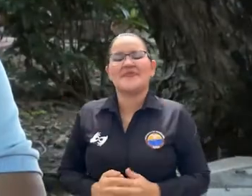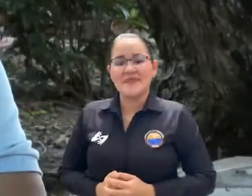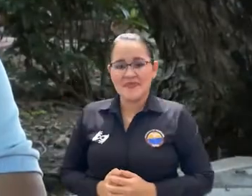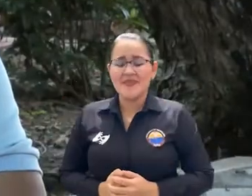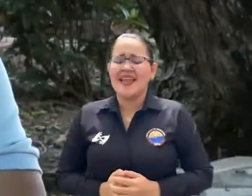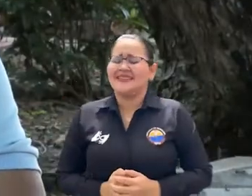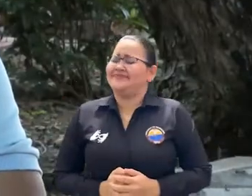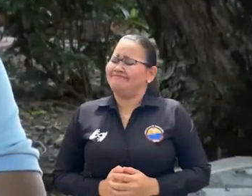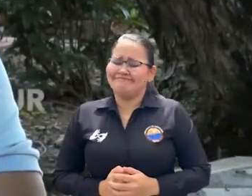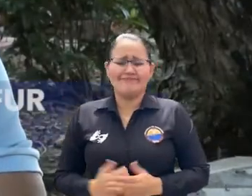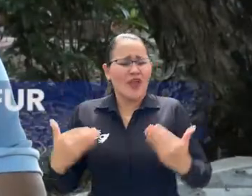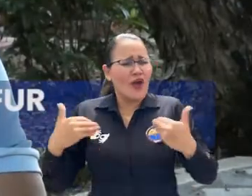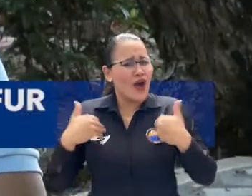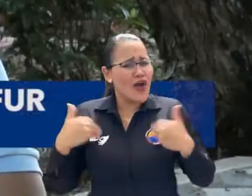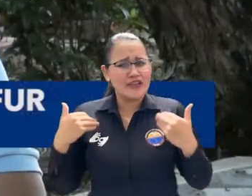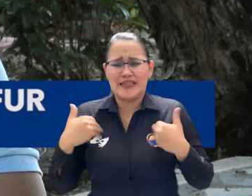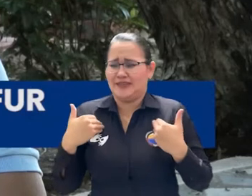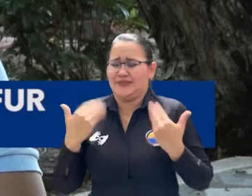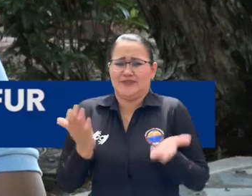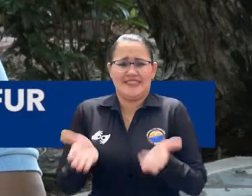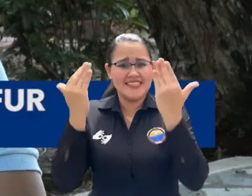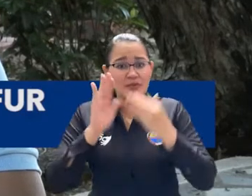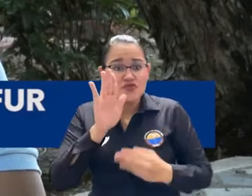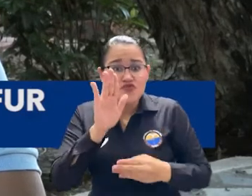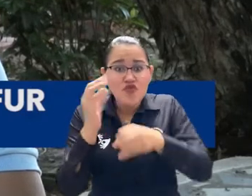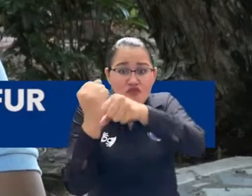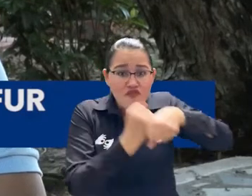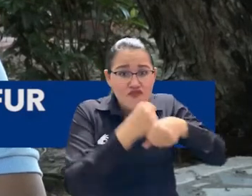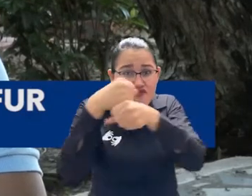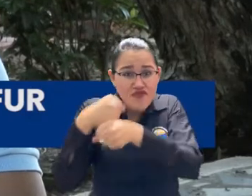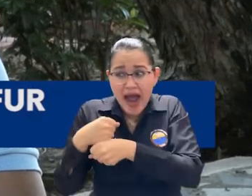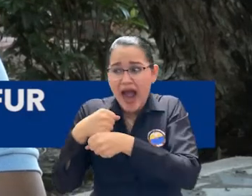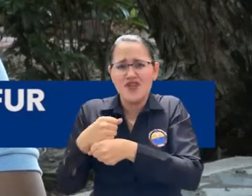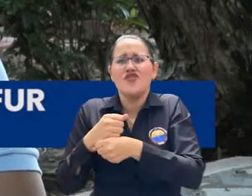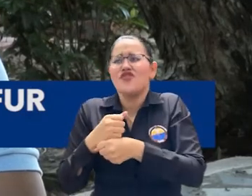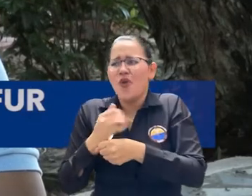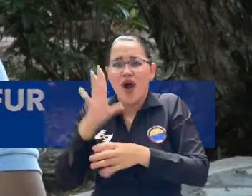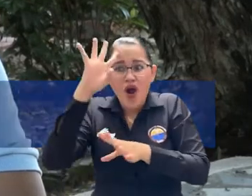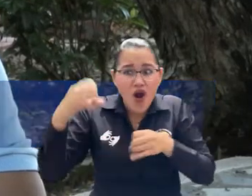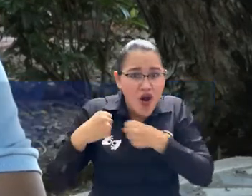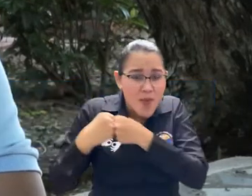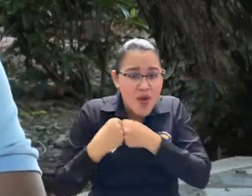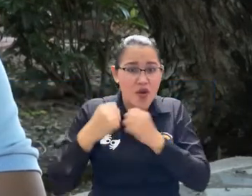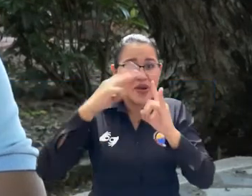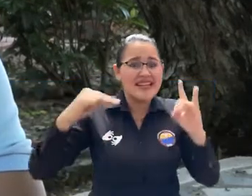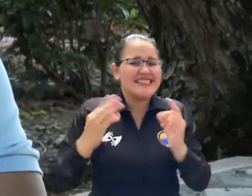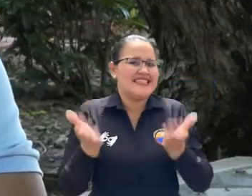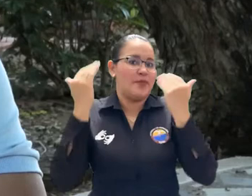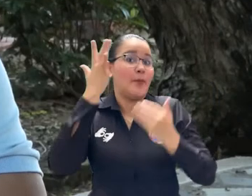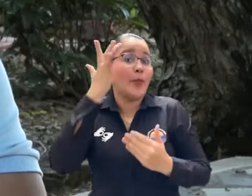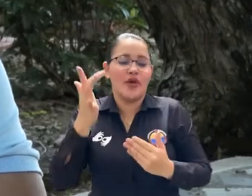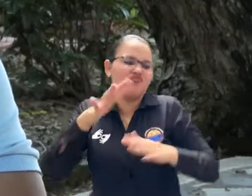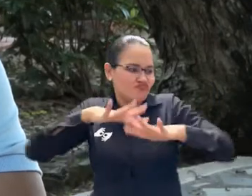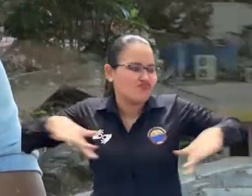haya llegado esto al Banco Magdalena en estos momentos, porque nosotros como municipio vecino, ¿sí?, que compartimos la región del sur